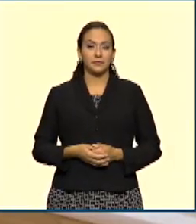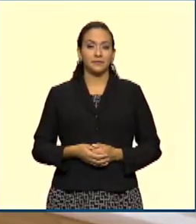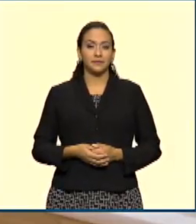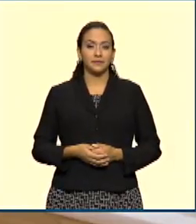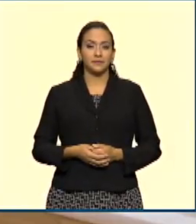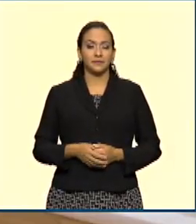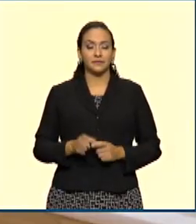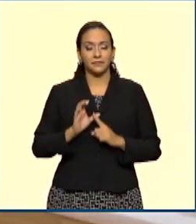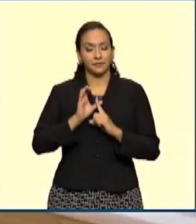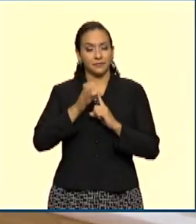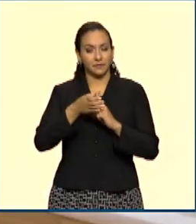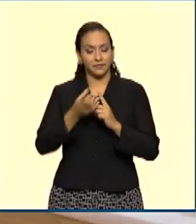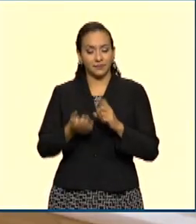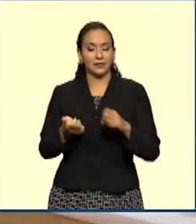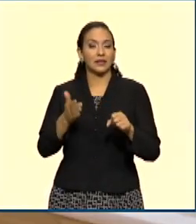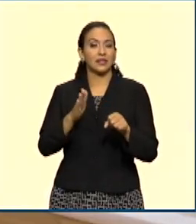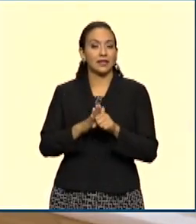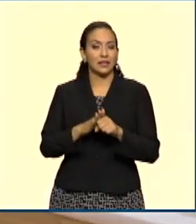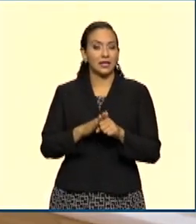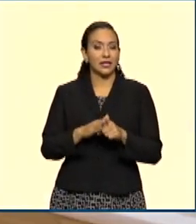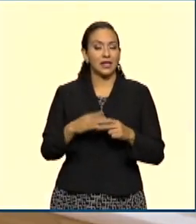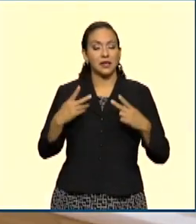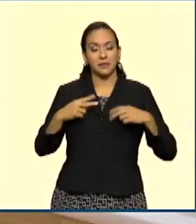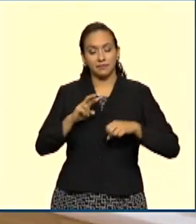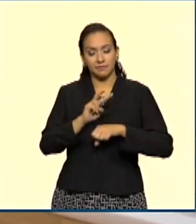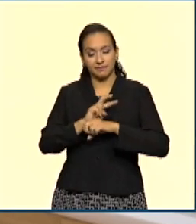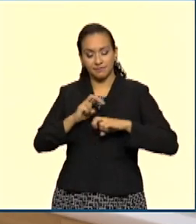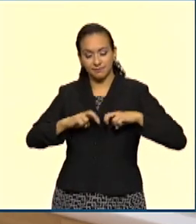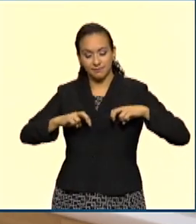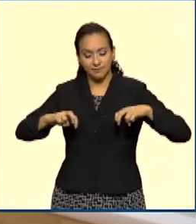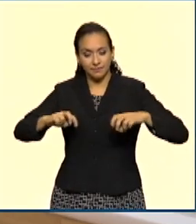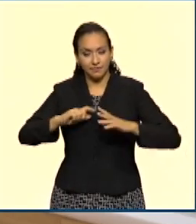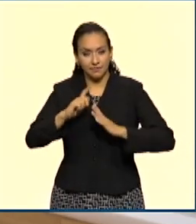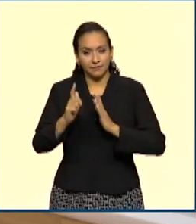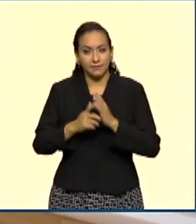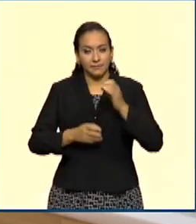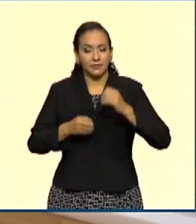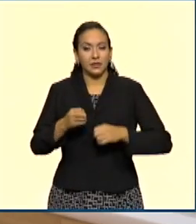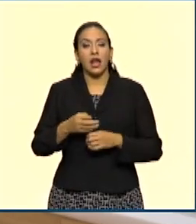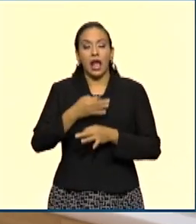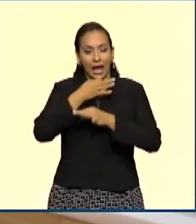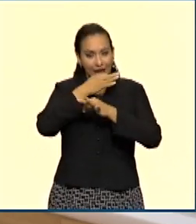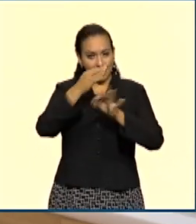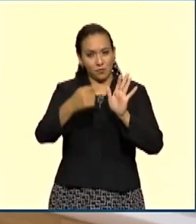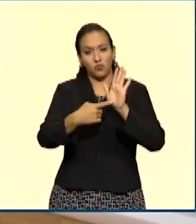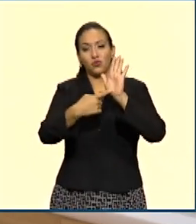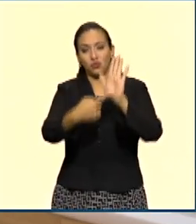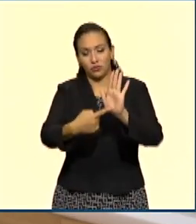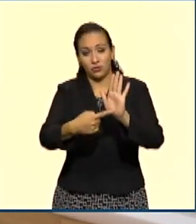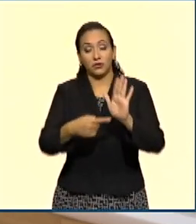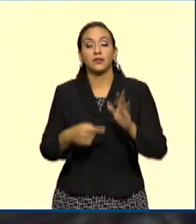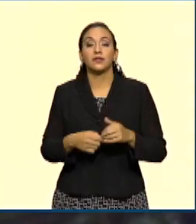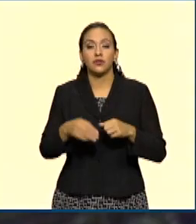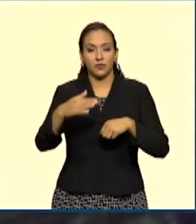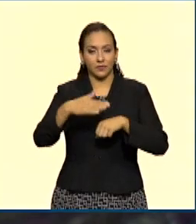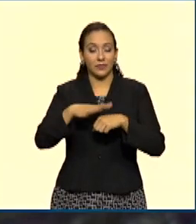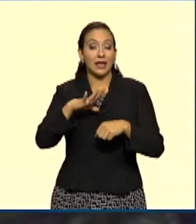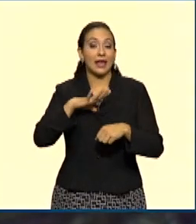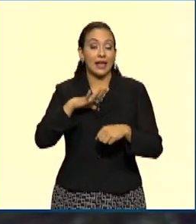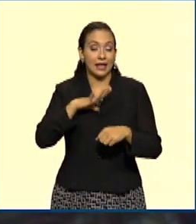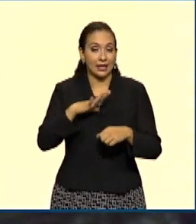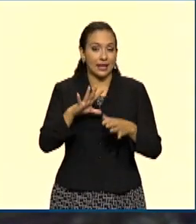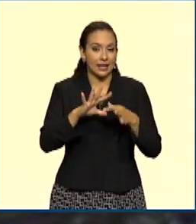La Comisión de Administración del Consejo de la Judicatura Federal dio a conocer el aviso mediante el cual explica que existe